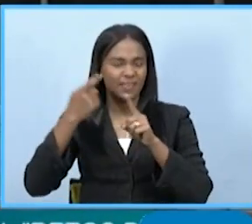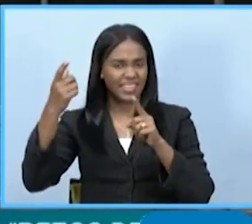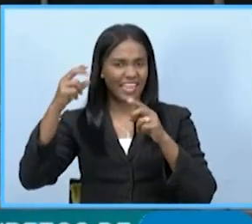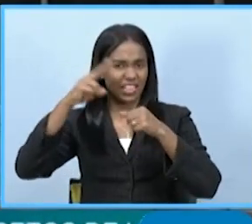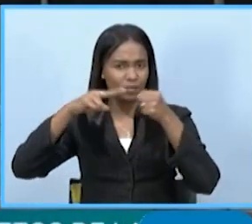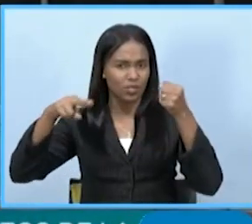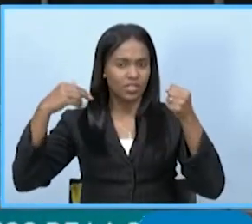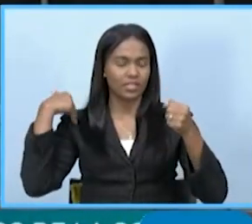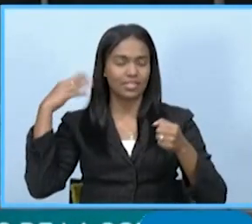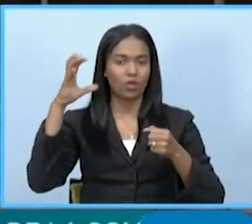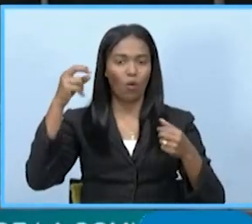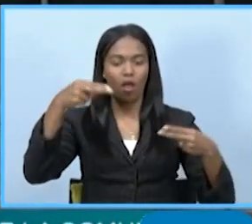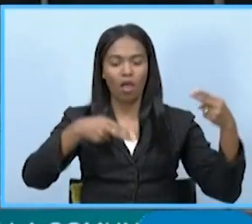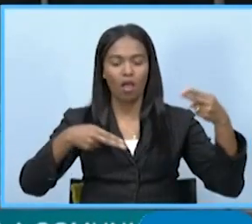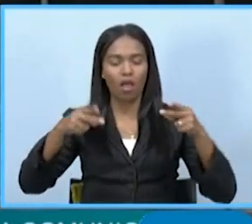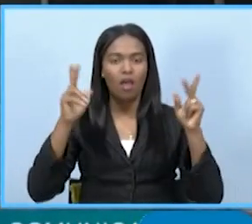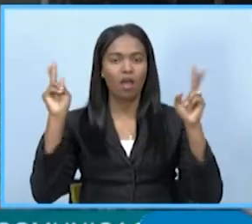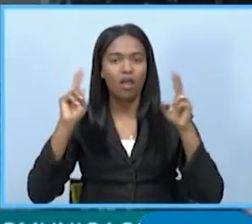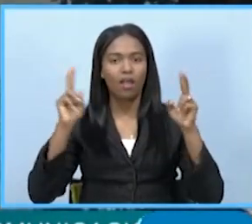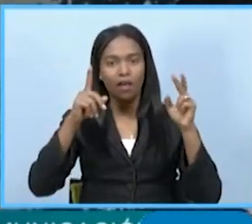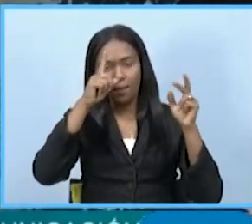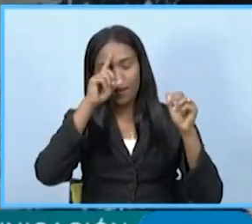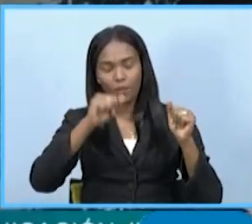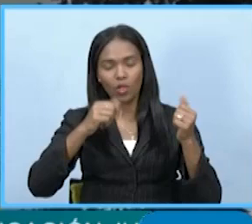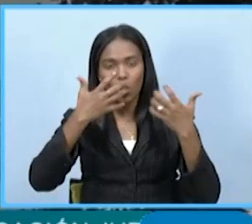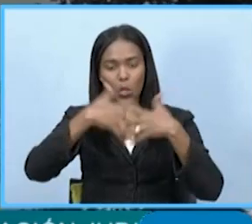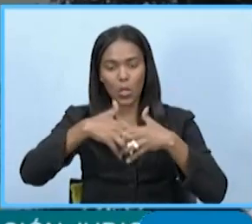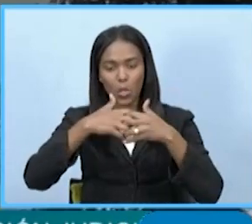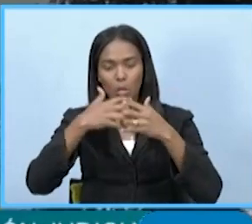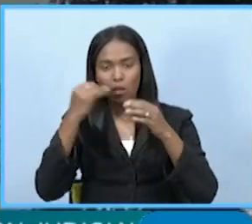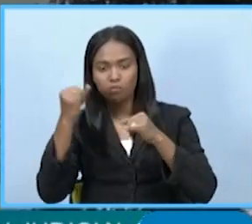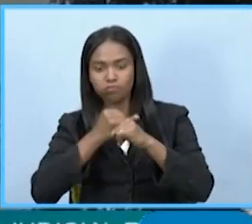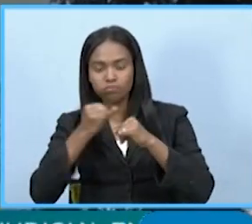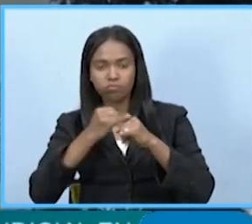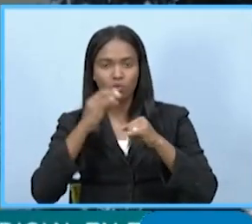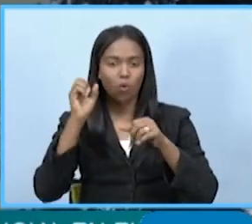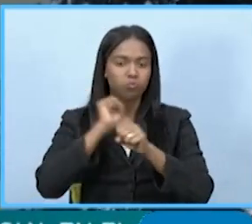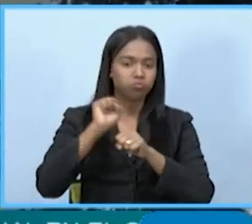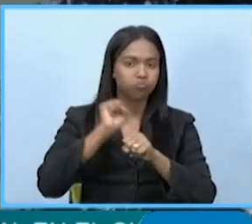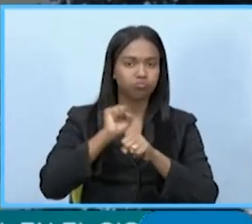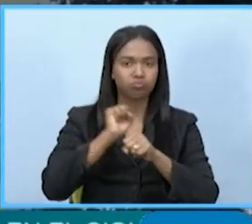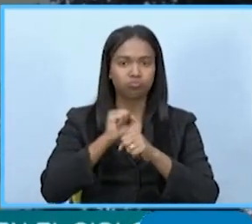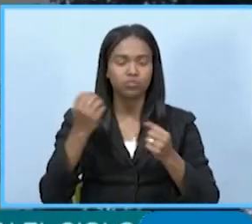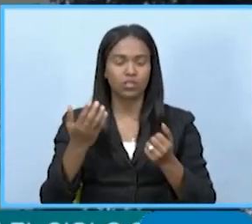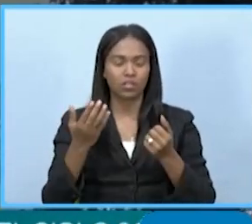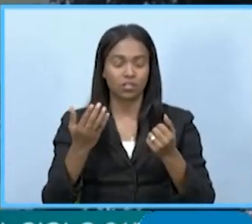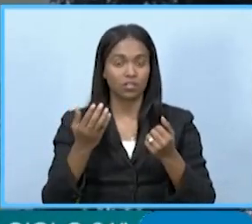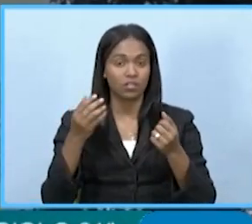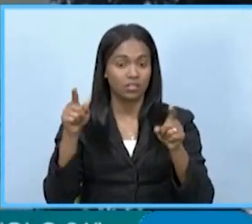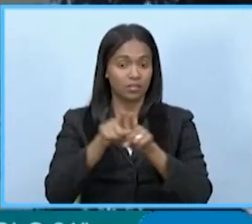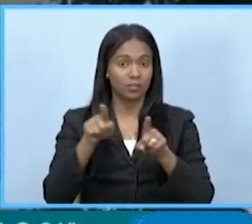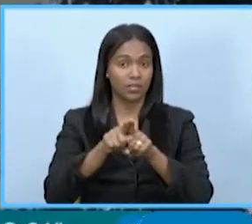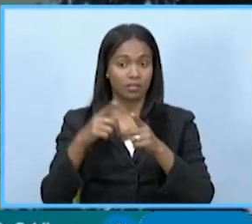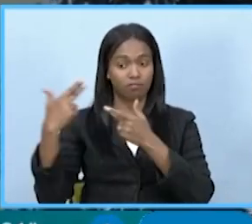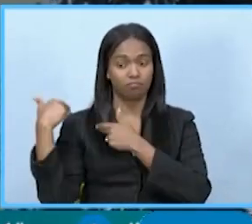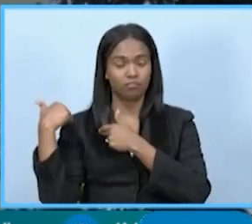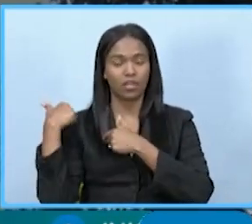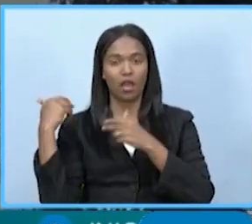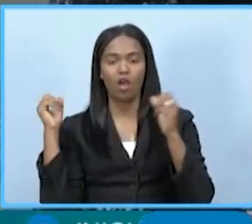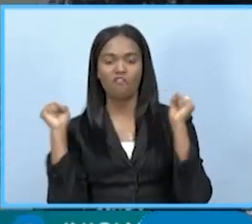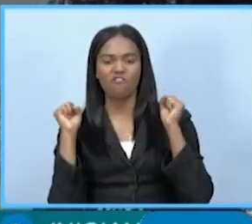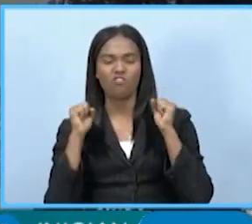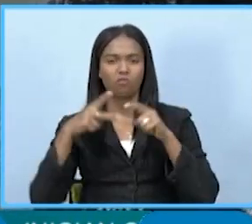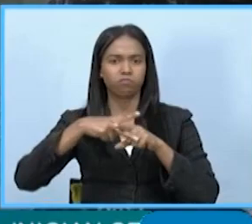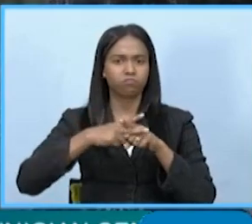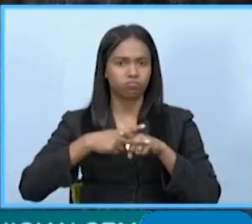con 50 puestos disponibles para mecánico industrial, operador de caldera biomasa, encargado de